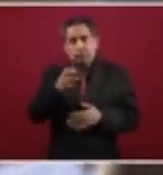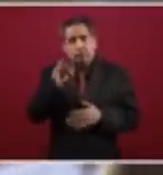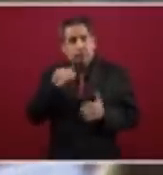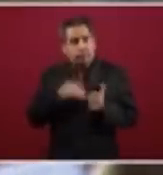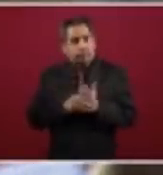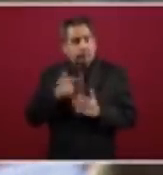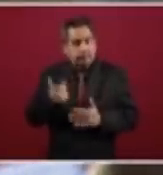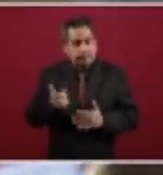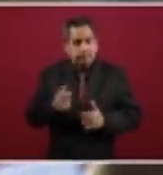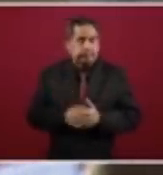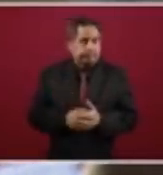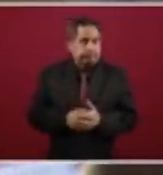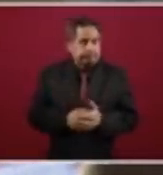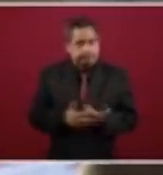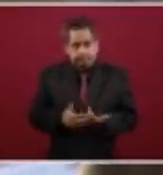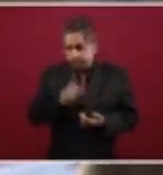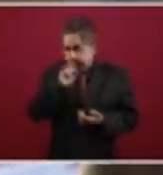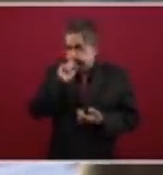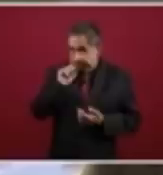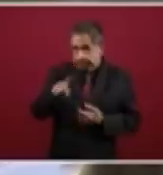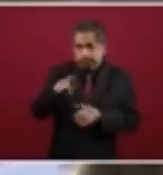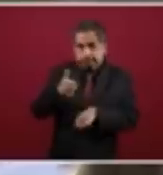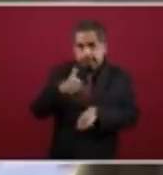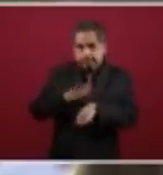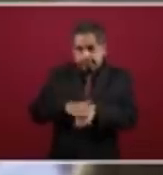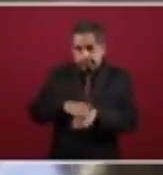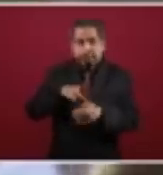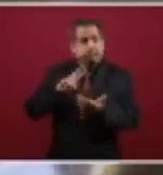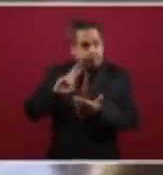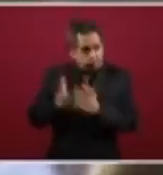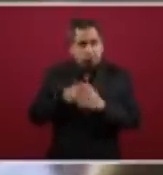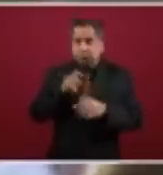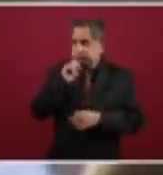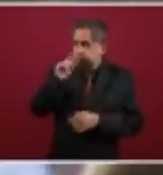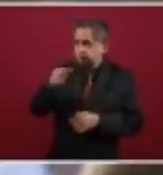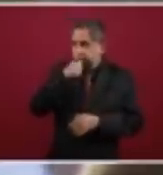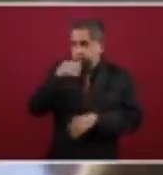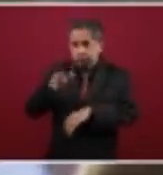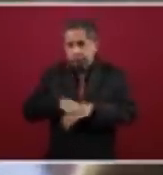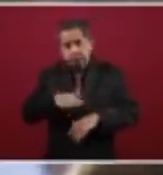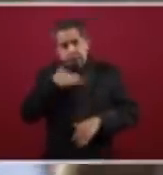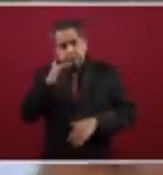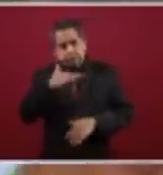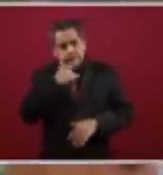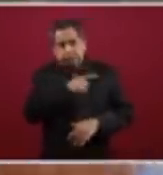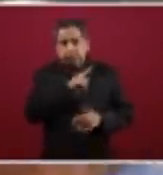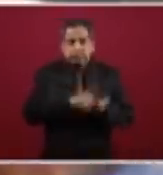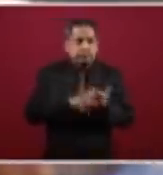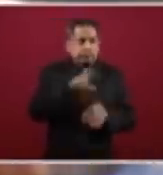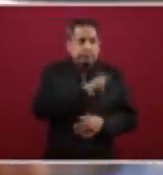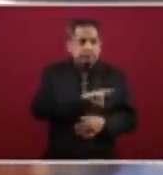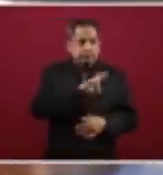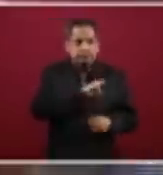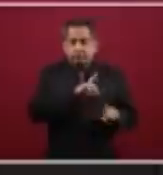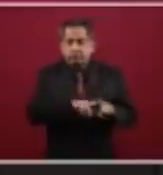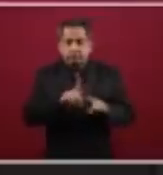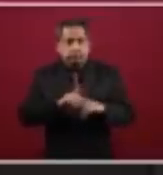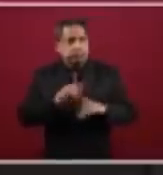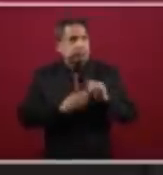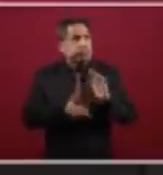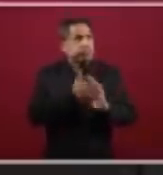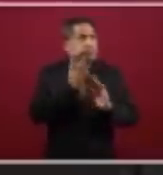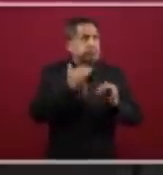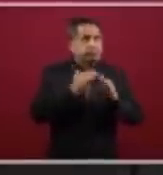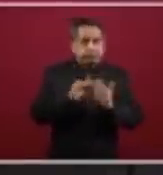pesos. Bajo esta misma administración también se denunciaron fraudes inmobiliarios y corrupción en los permisos de construcción de